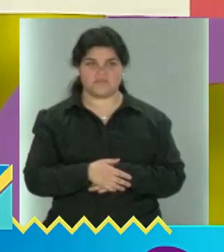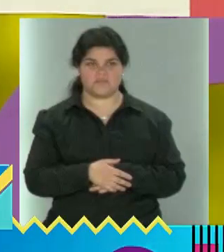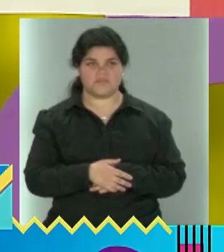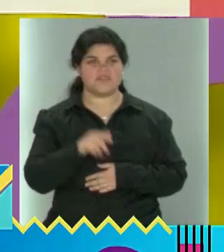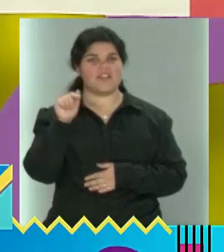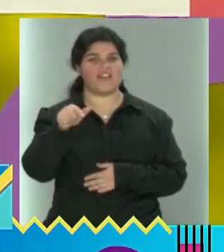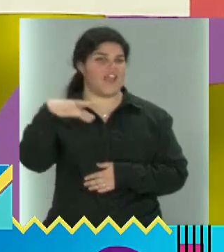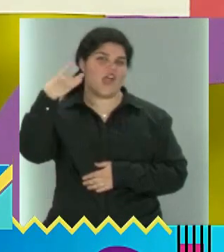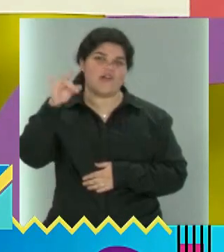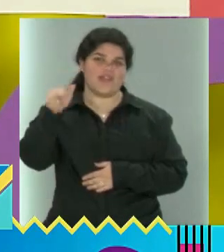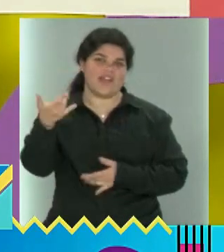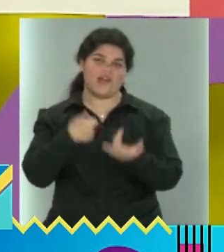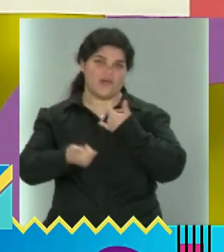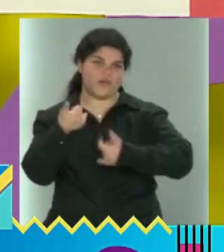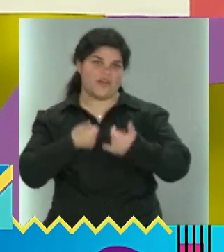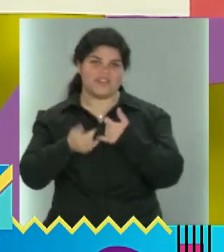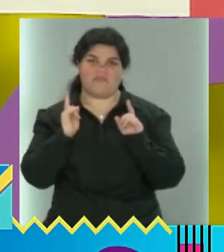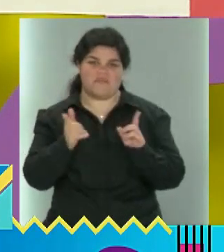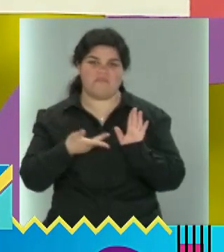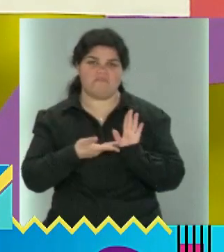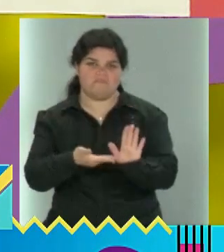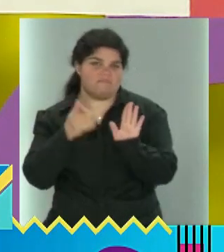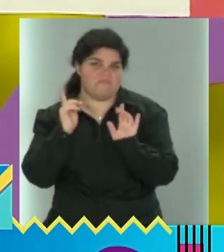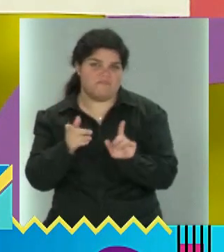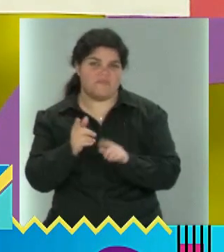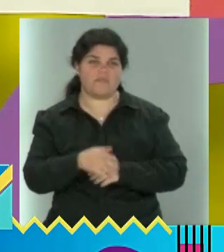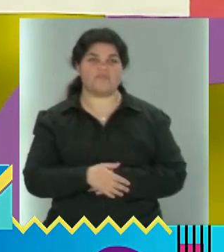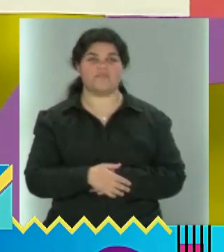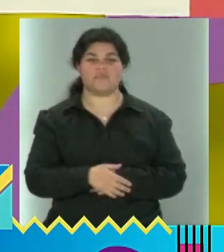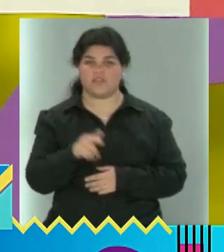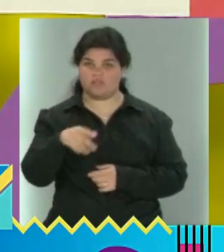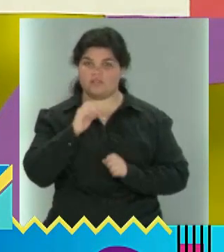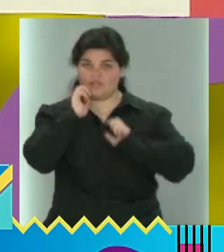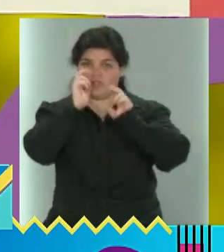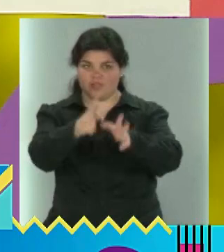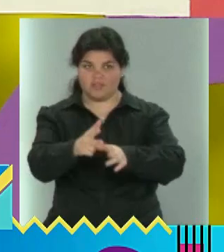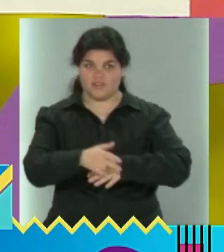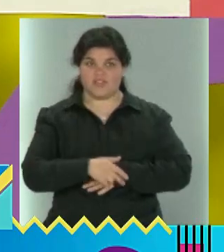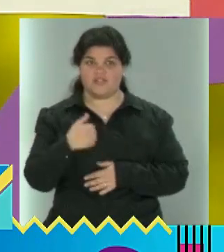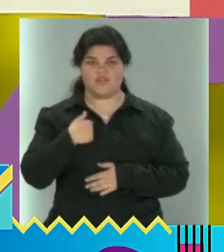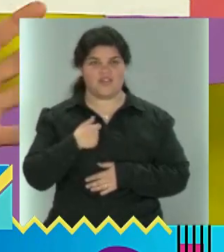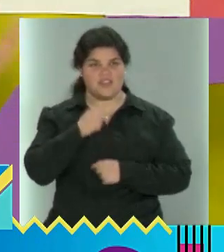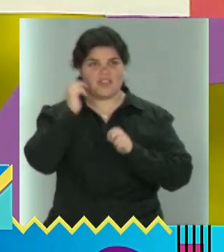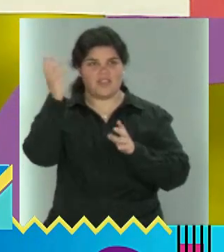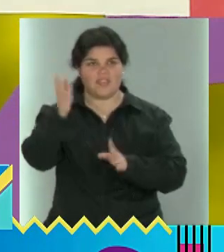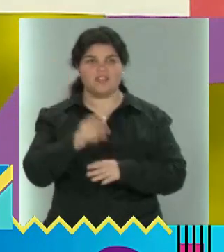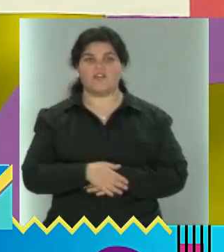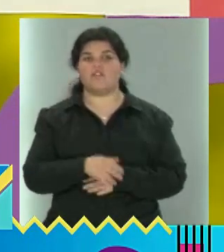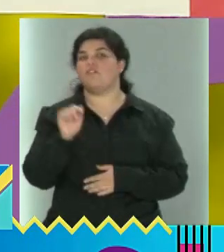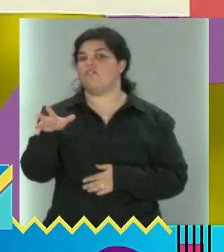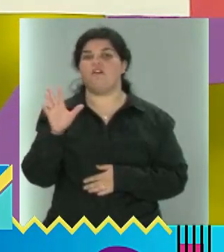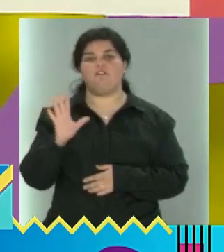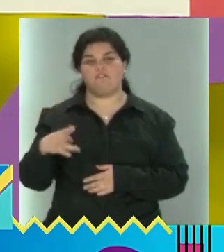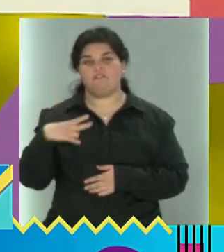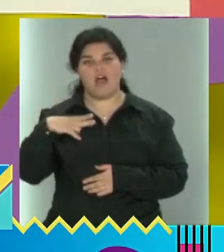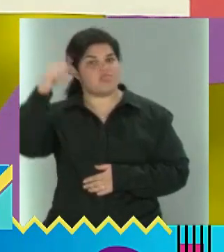Ella, la única que nos puede recomendar así una película. Y yo voy a decir algo y voy a salir de acá y me va a retar. Faltó Kung Fu Panda. No sé si